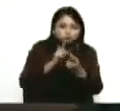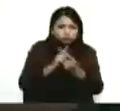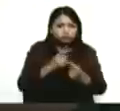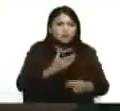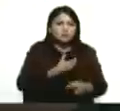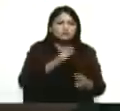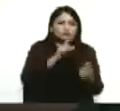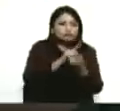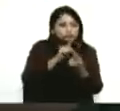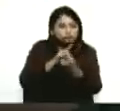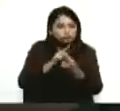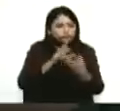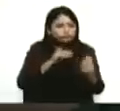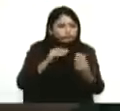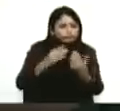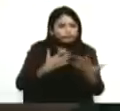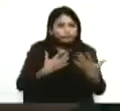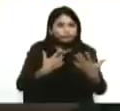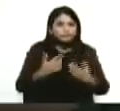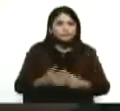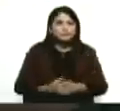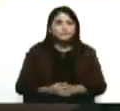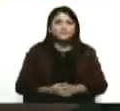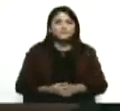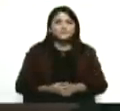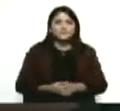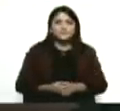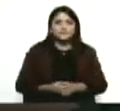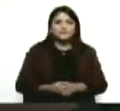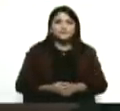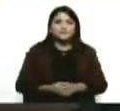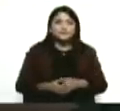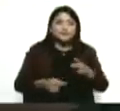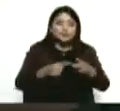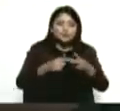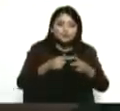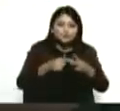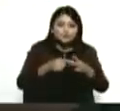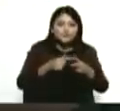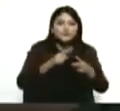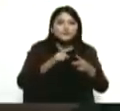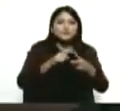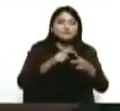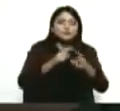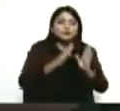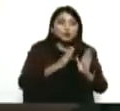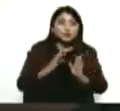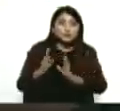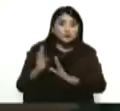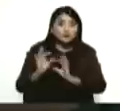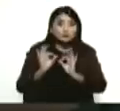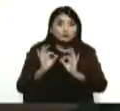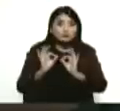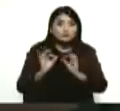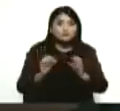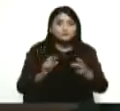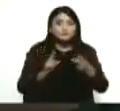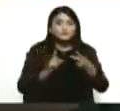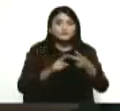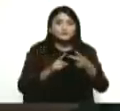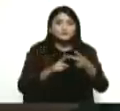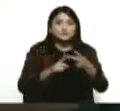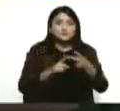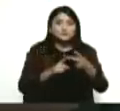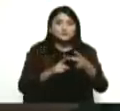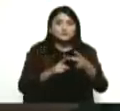con los alcaldes, y simplemente yo lo resumiría en dos grandes cosas. Se puso orden en tres grandes cosas. Se